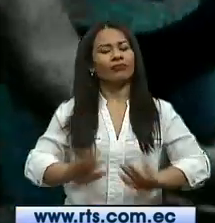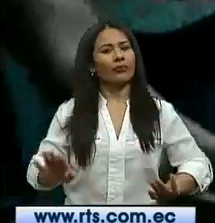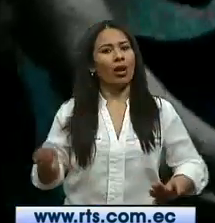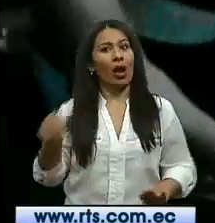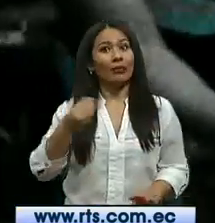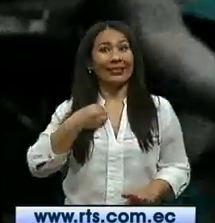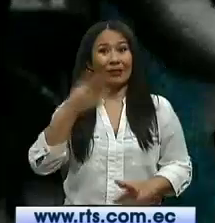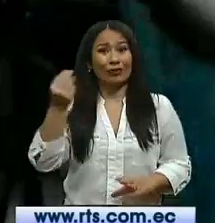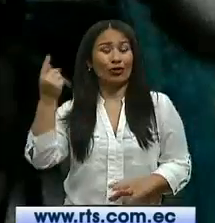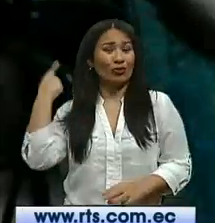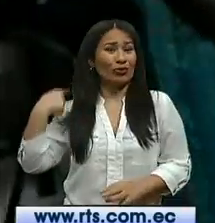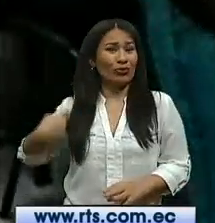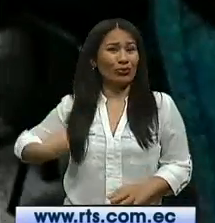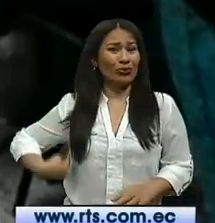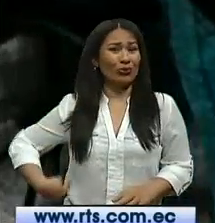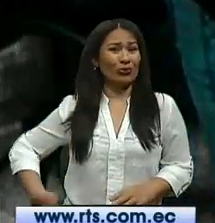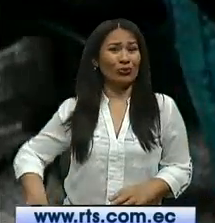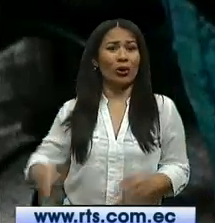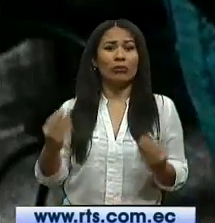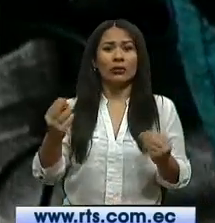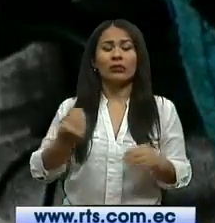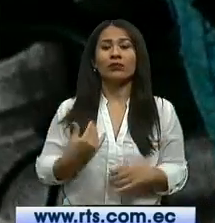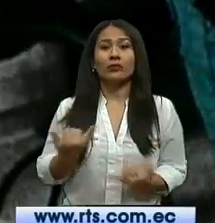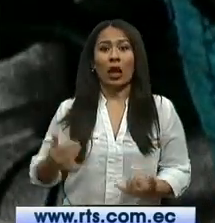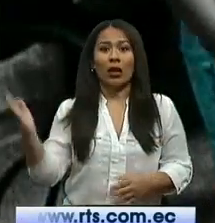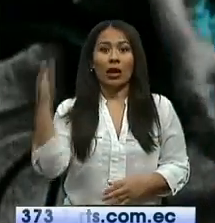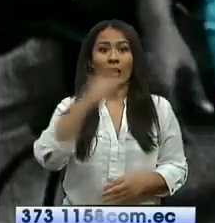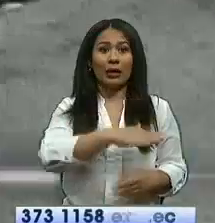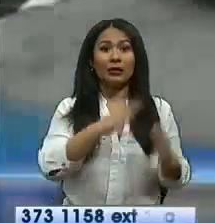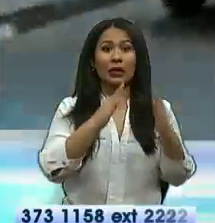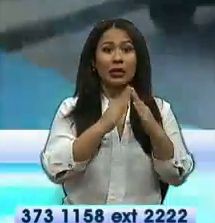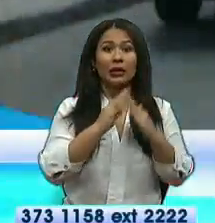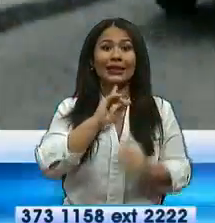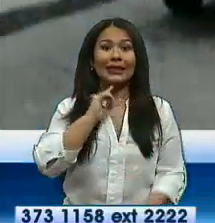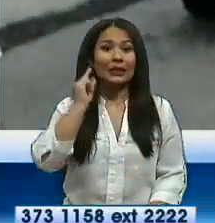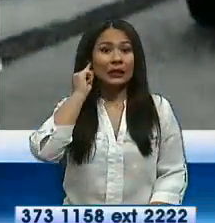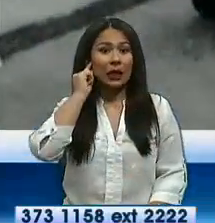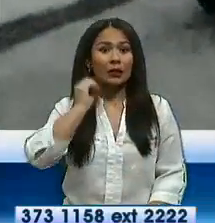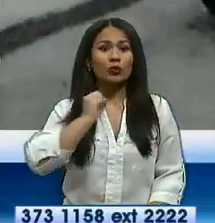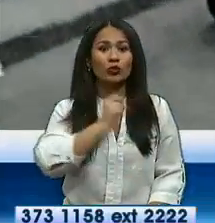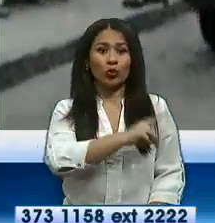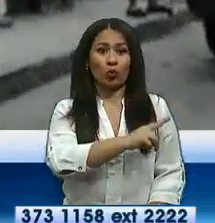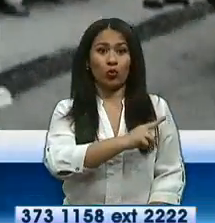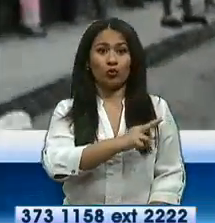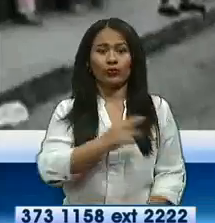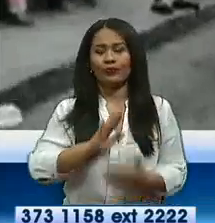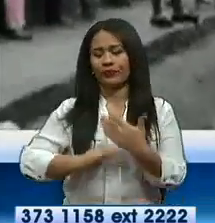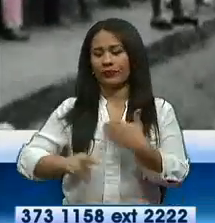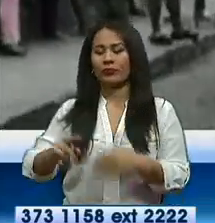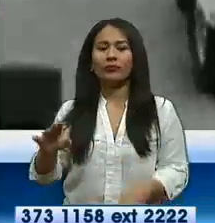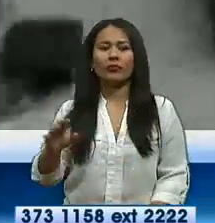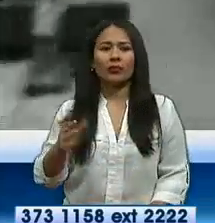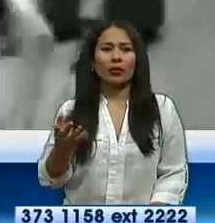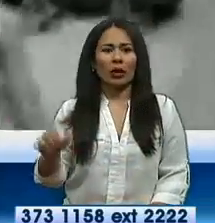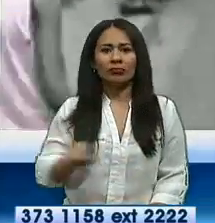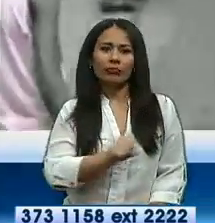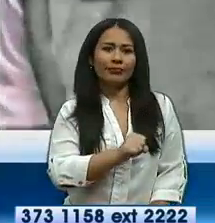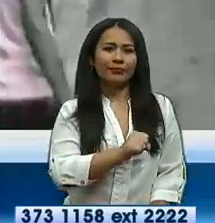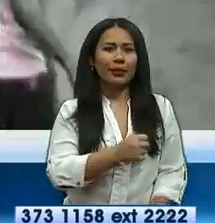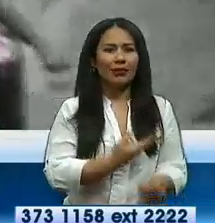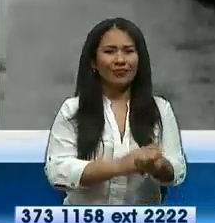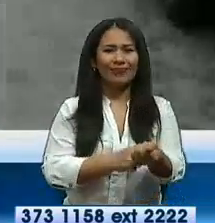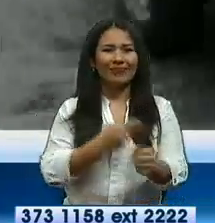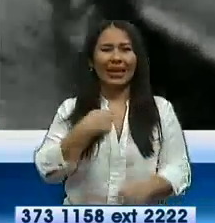el castigo, la joven colegiala debió retornar a casa de la tía, ubicada en el sur de la ciudad. Su protectora habría